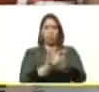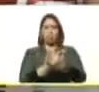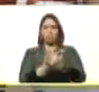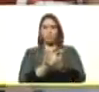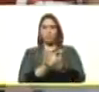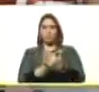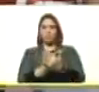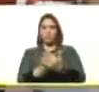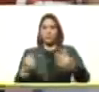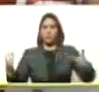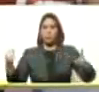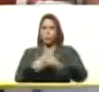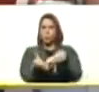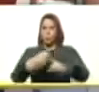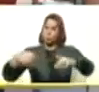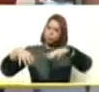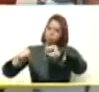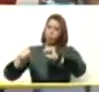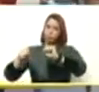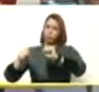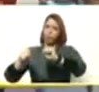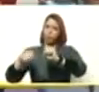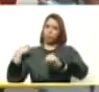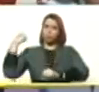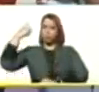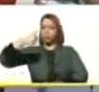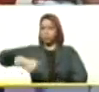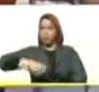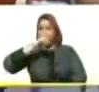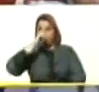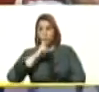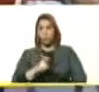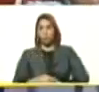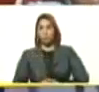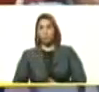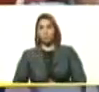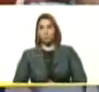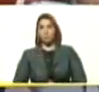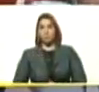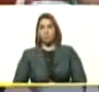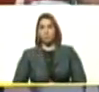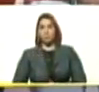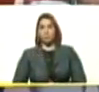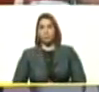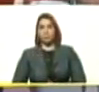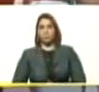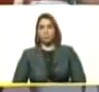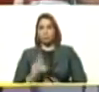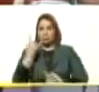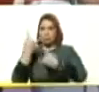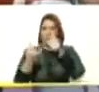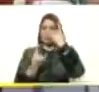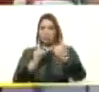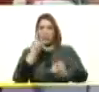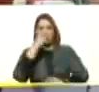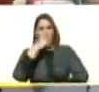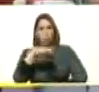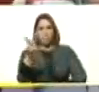la arremetida imperialista en estos años. Lo admirable del pueblo de Venezuela,